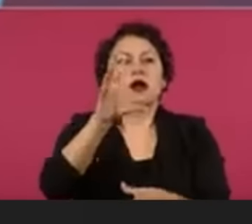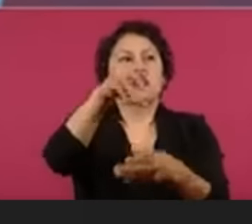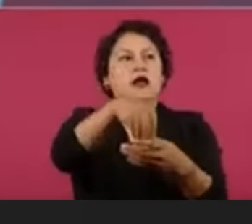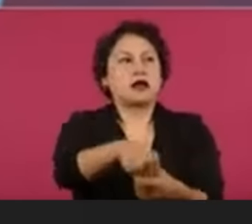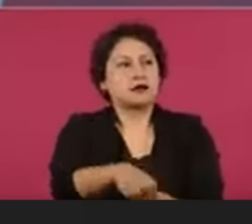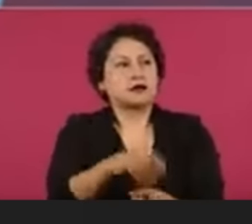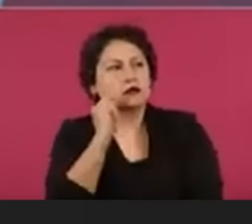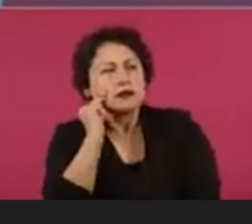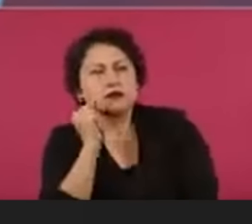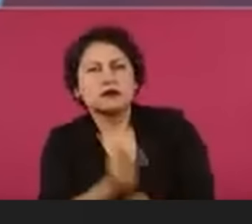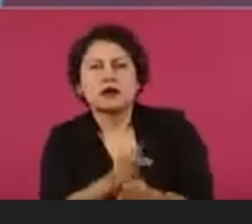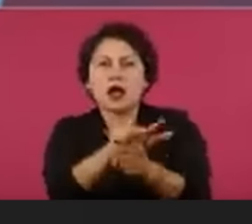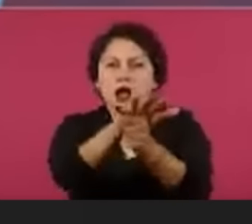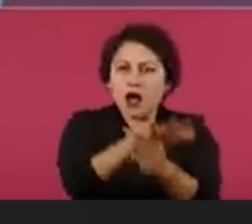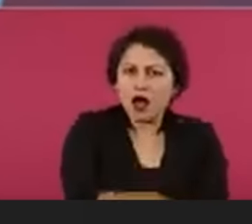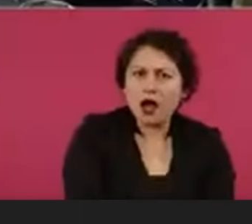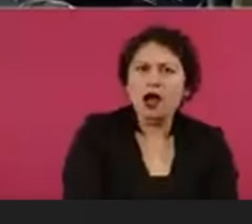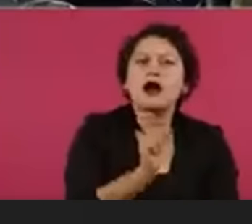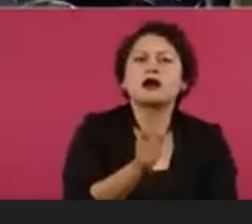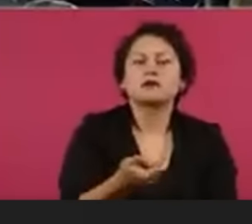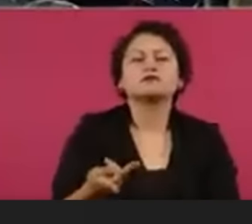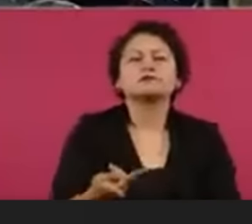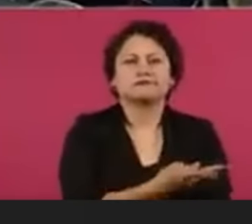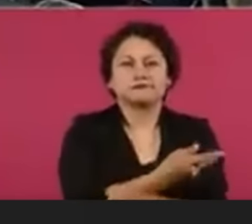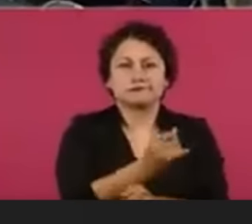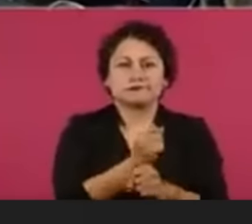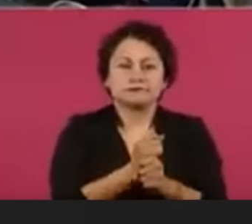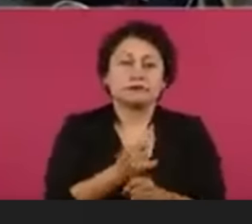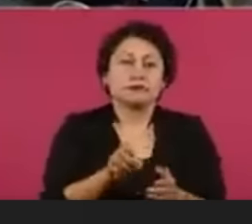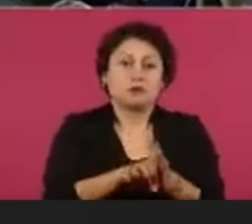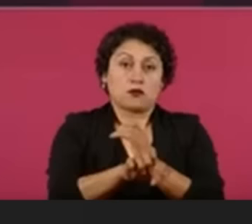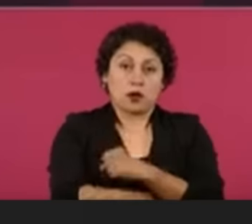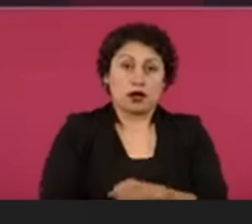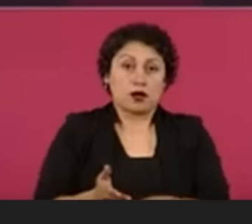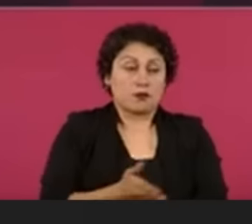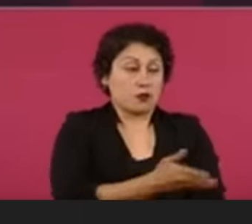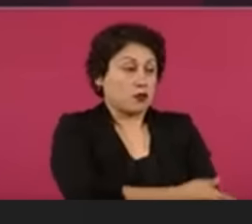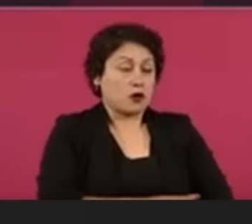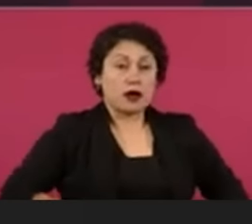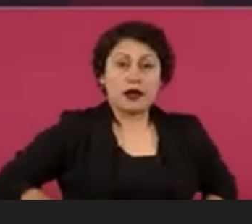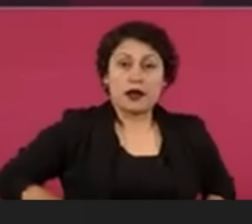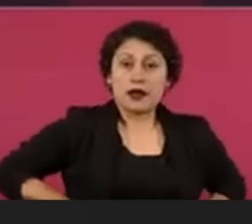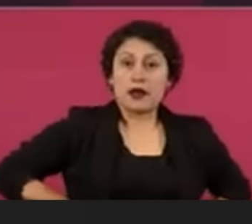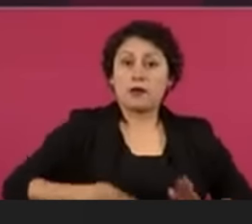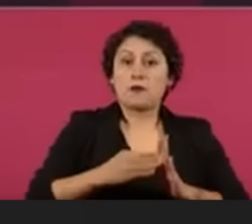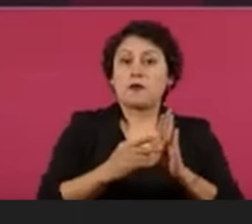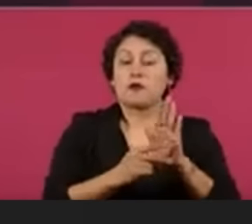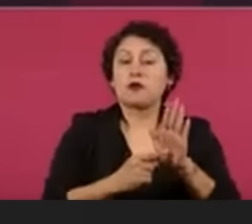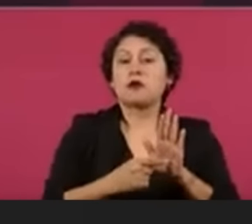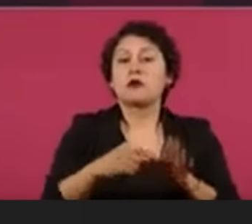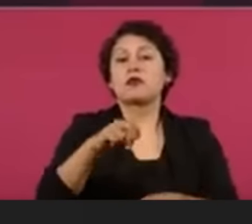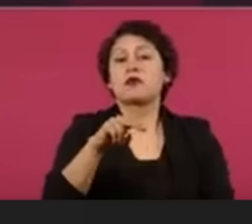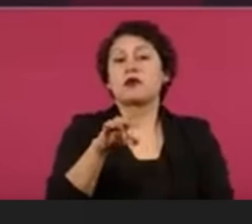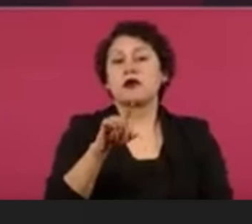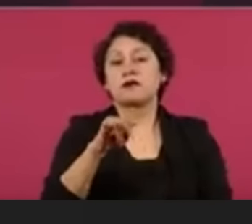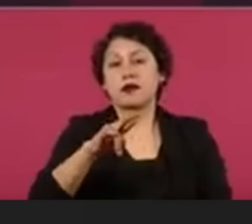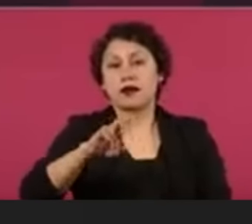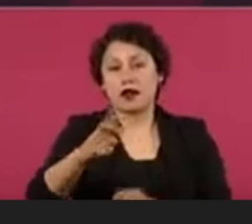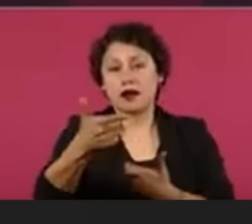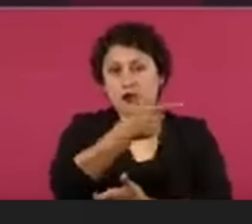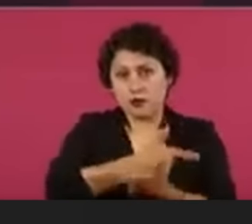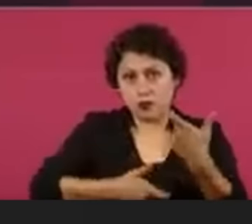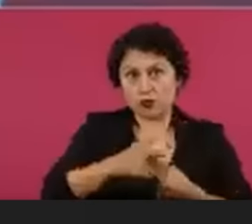opresión. El ahorcamiento generado por el modelo económico neoliberal, el saqueo de los bienes nacionales por